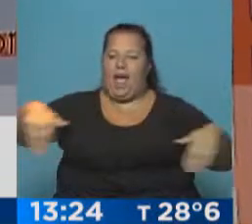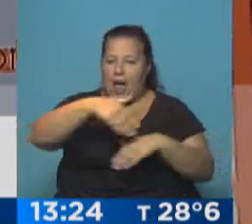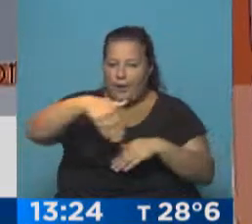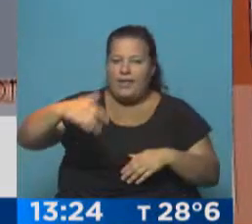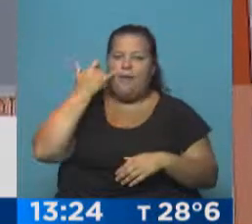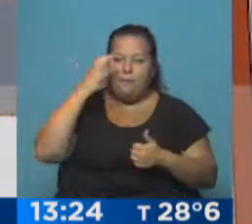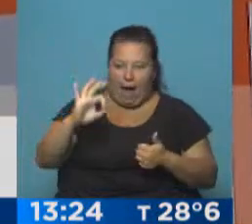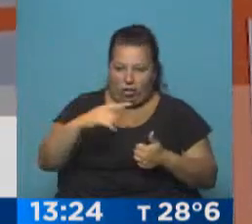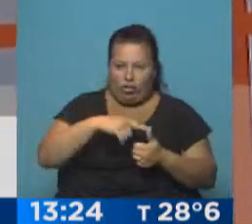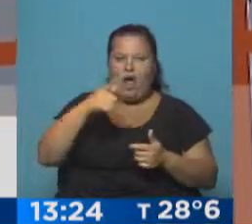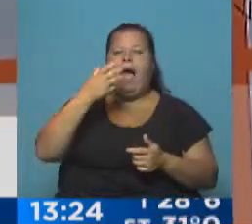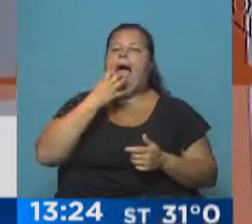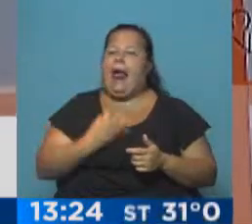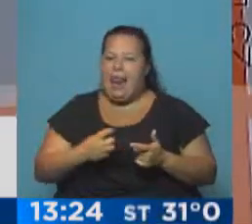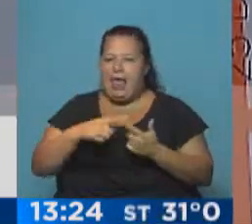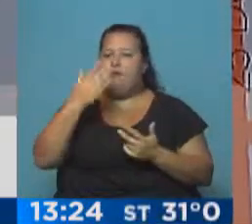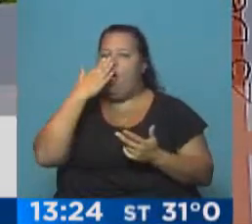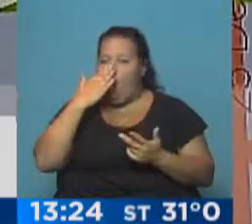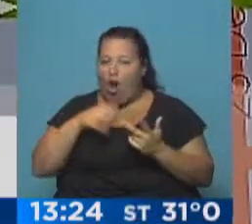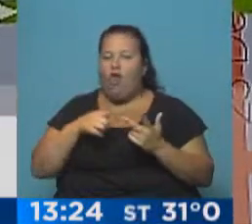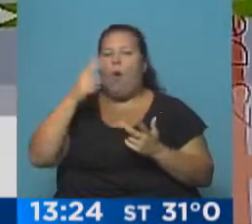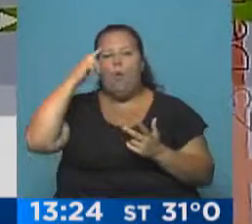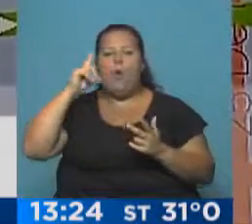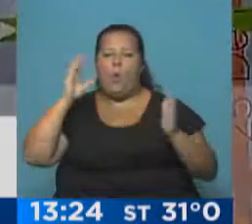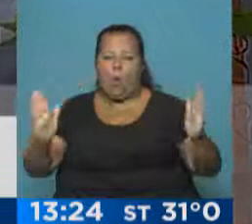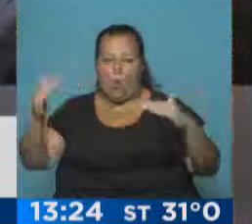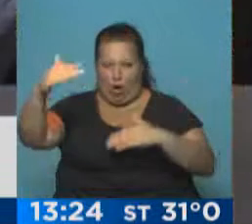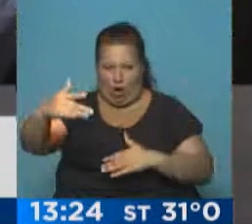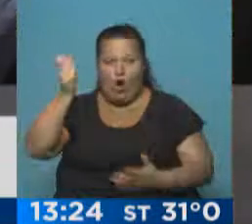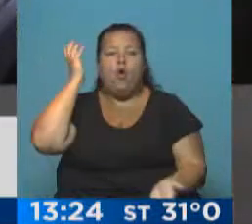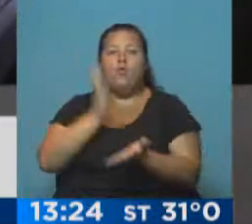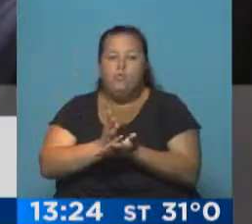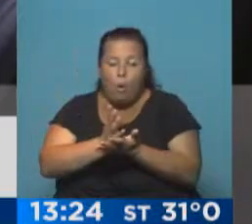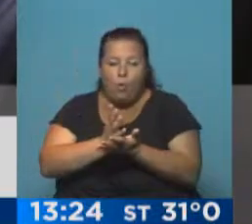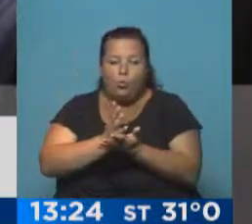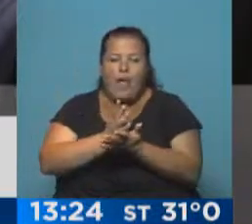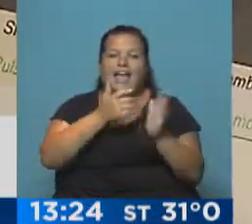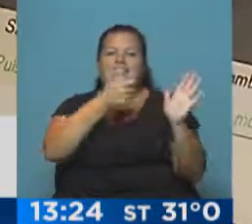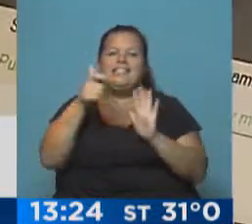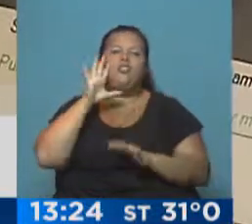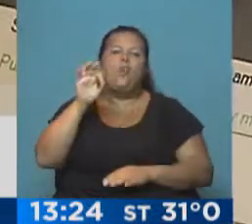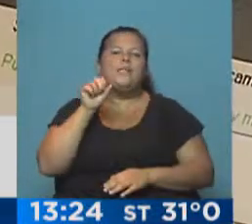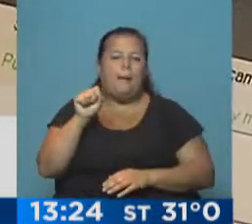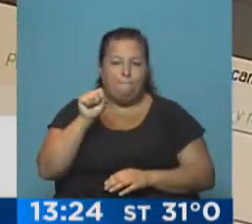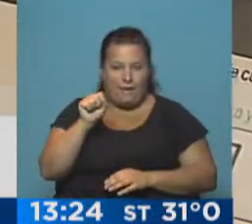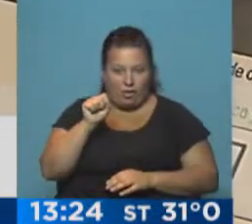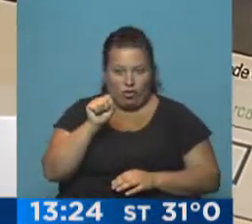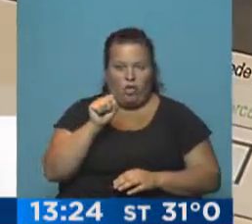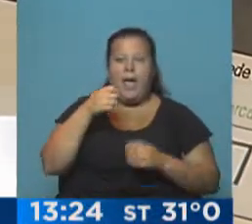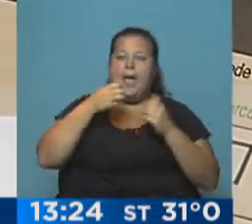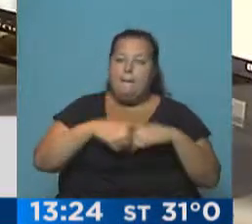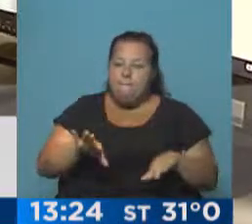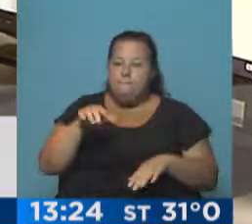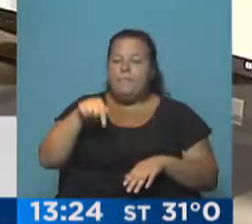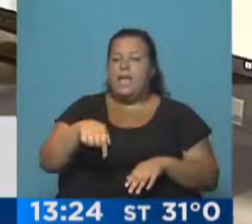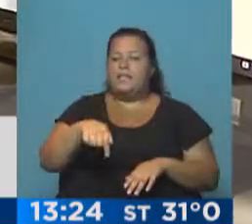de mayo leandro alem córdoba y 9 de julio la multa será de 650 pesos y comenzará a